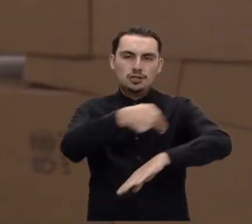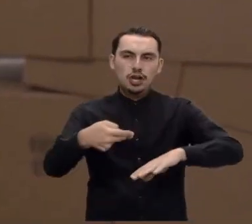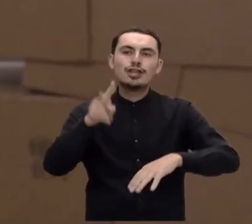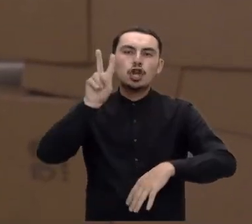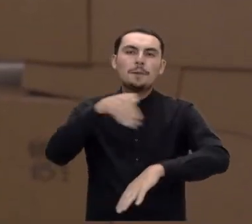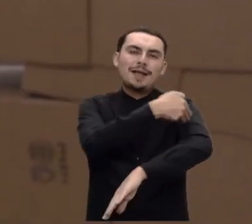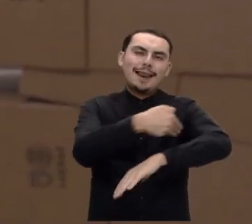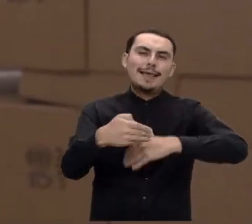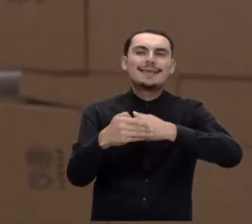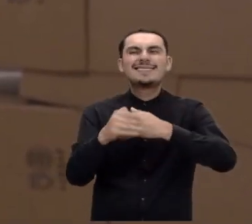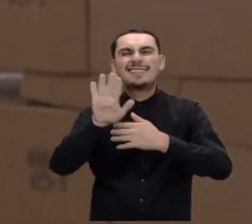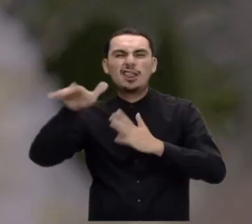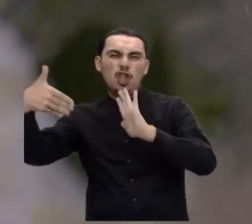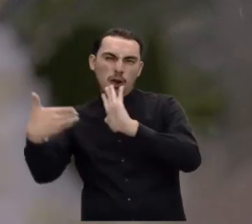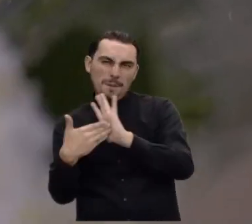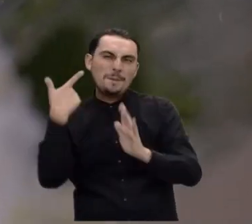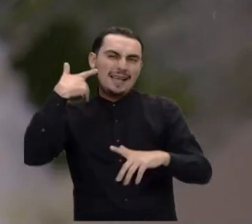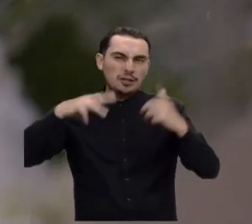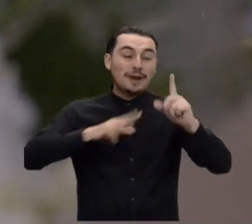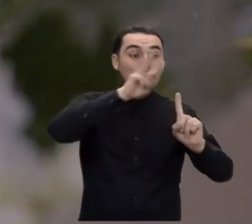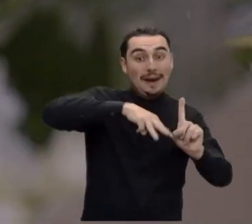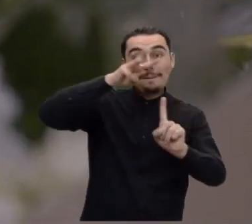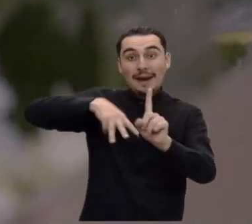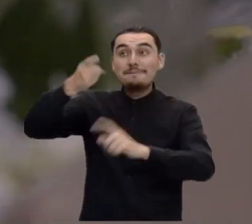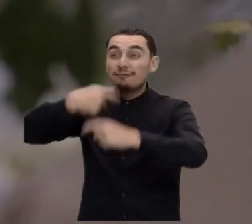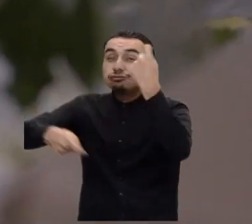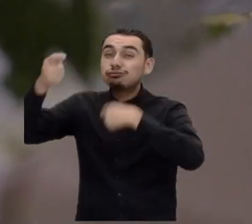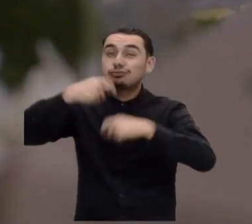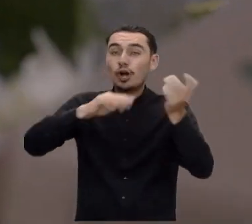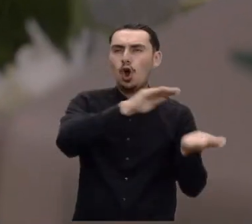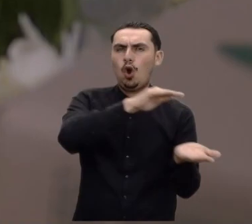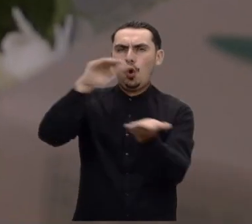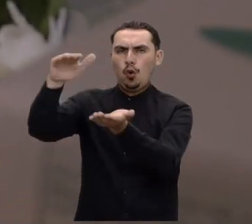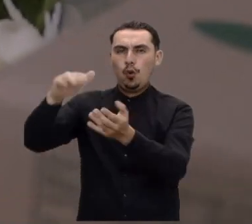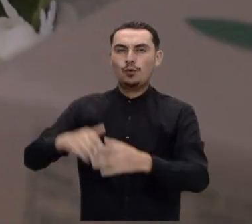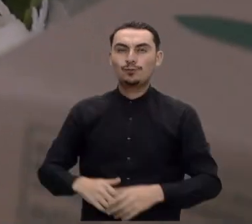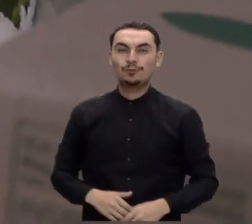2 millones y medio de tallos trimestrales.